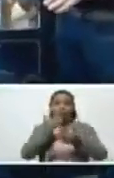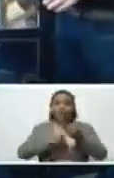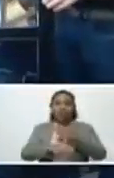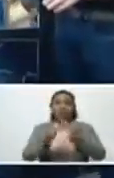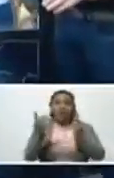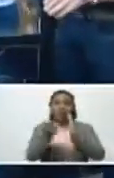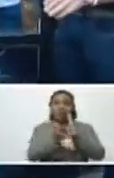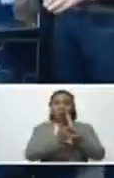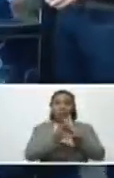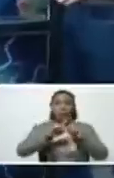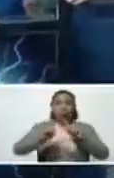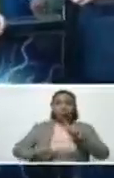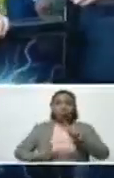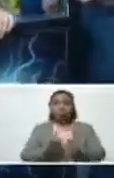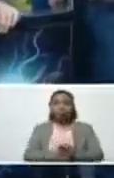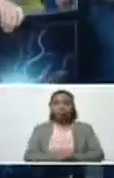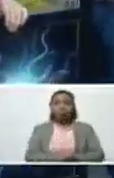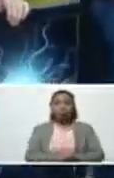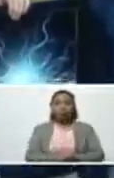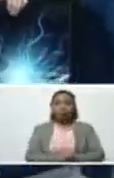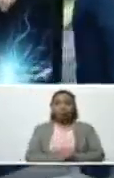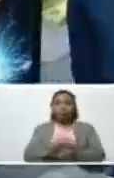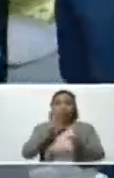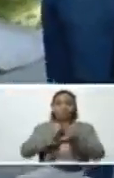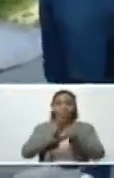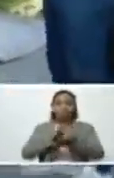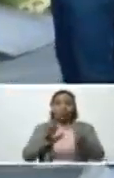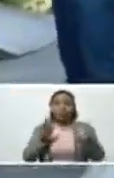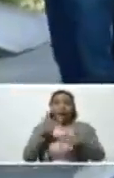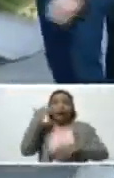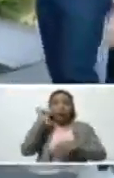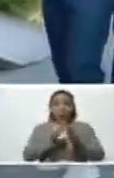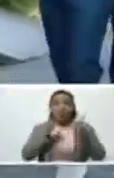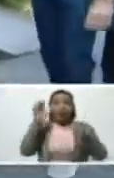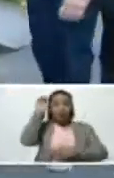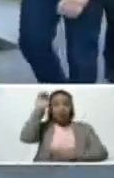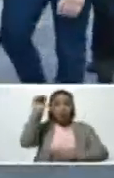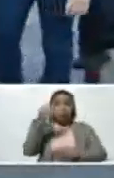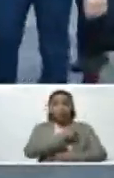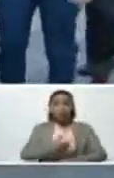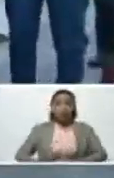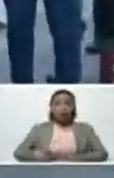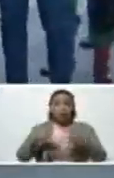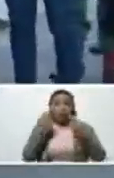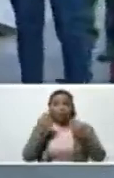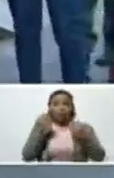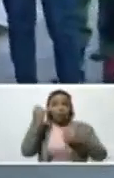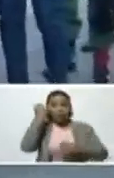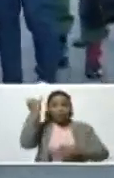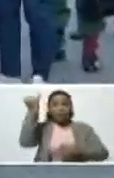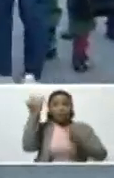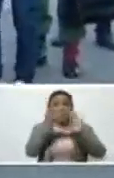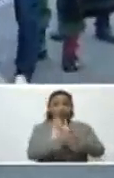tecnología eléctrica? Creo que tenemos un gran futuro. Paso a paso. Creo que tenemos un gran futuro, presidente, con tanto genio.